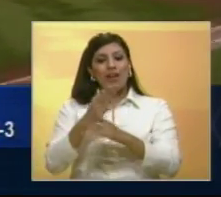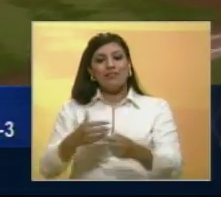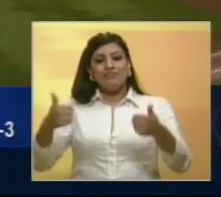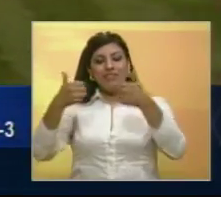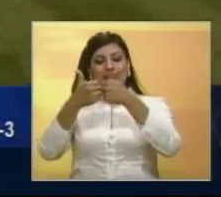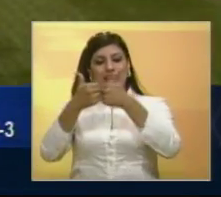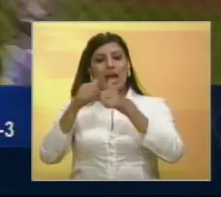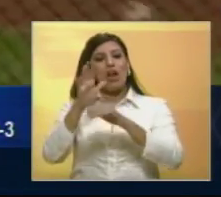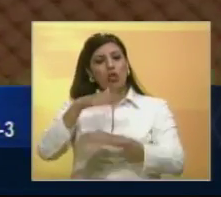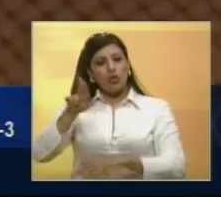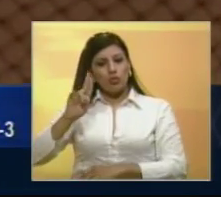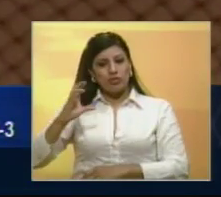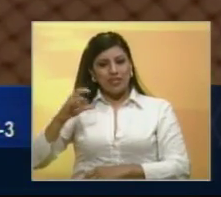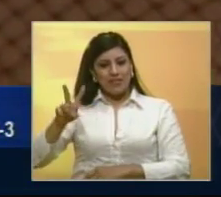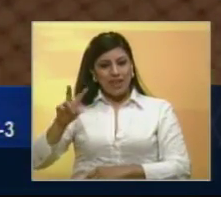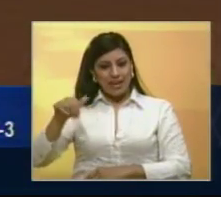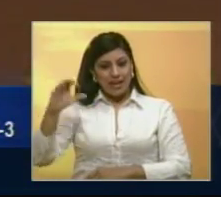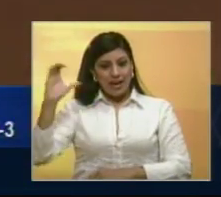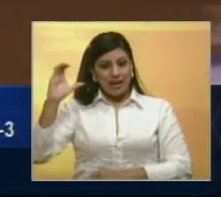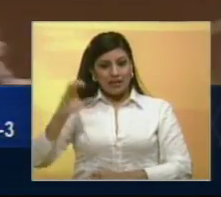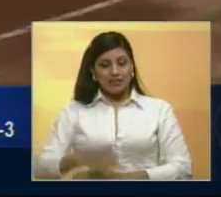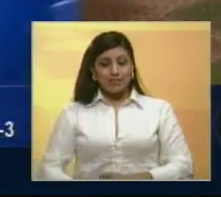el Estadio Universitario de Caracas.